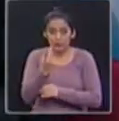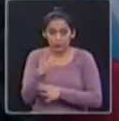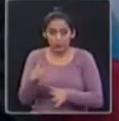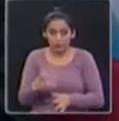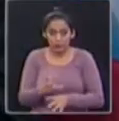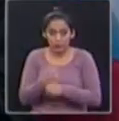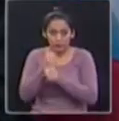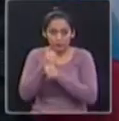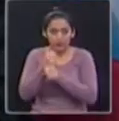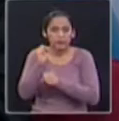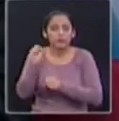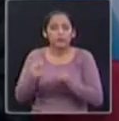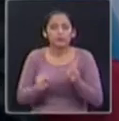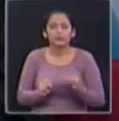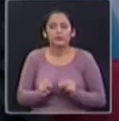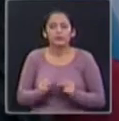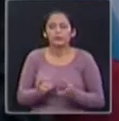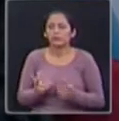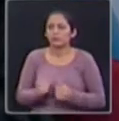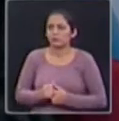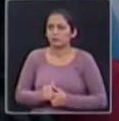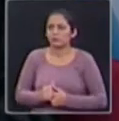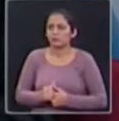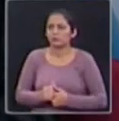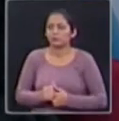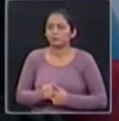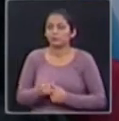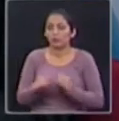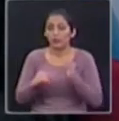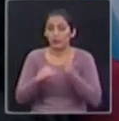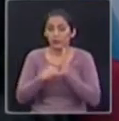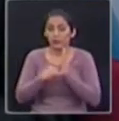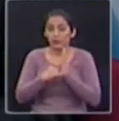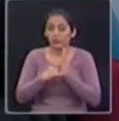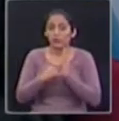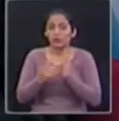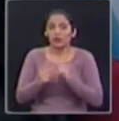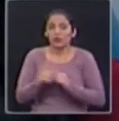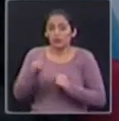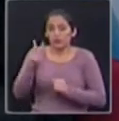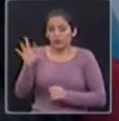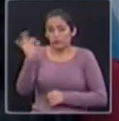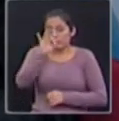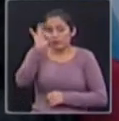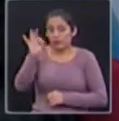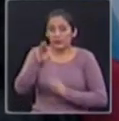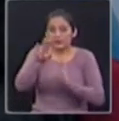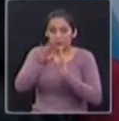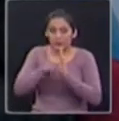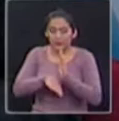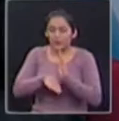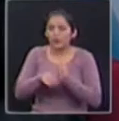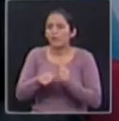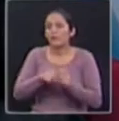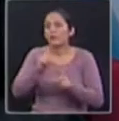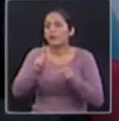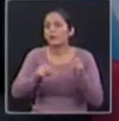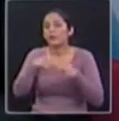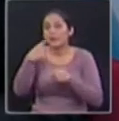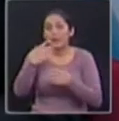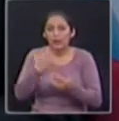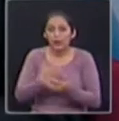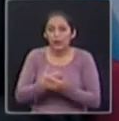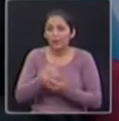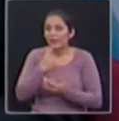sistema impositivo ese 2% que se reduce es positivo para el nivel de los consumidores